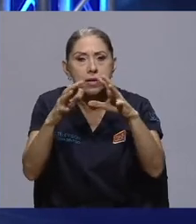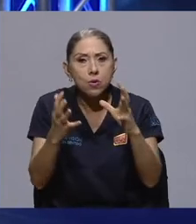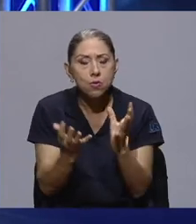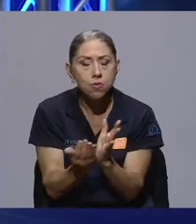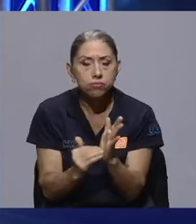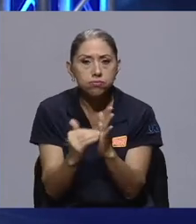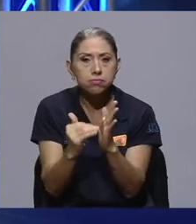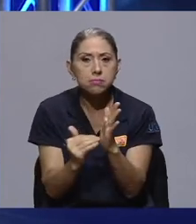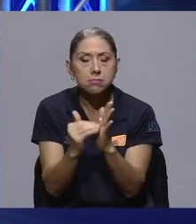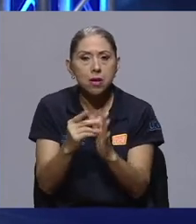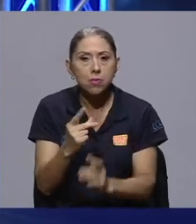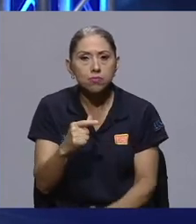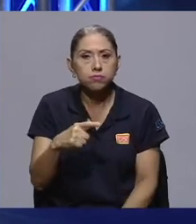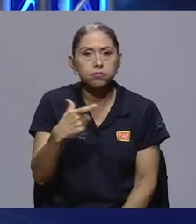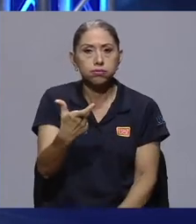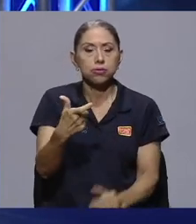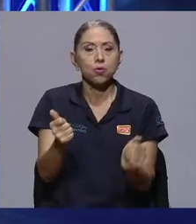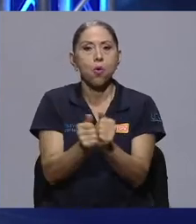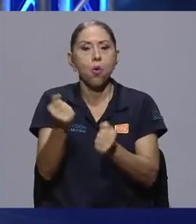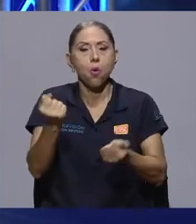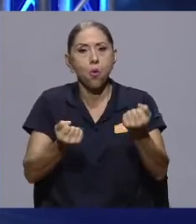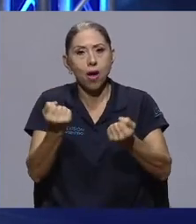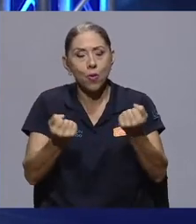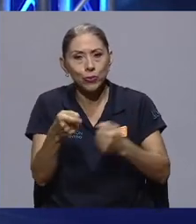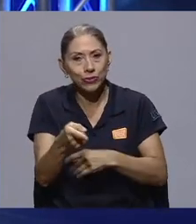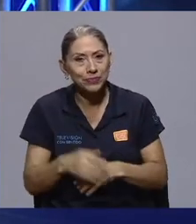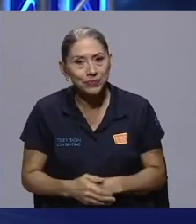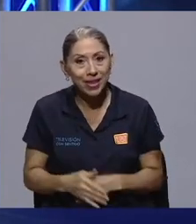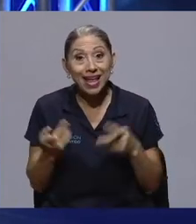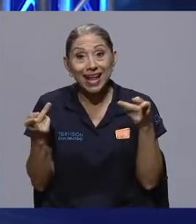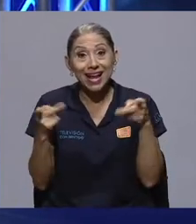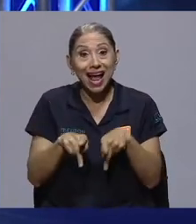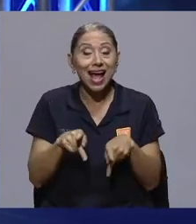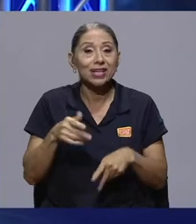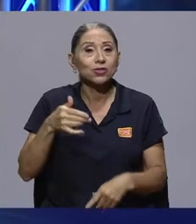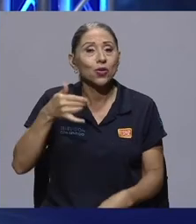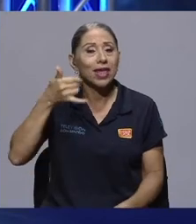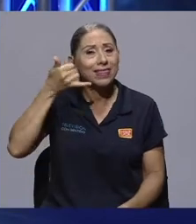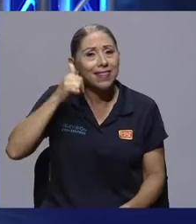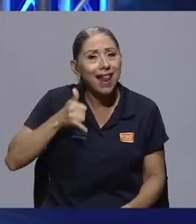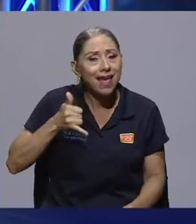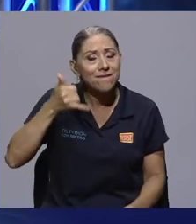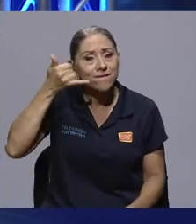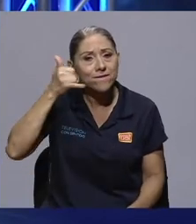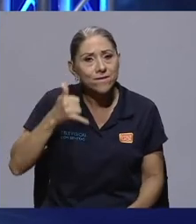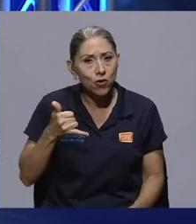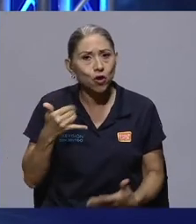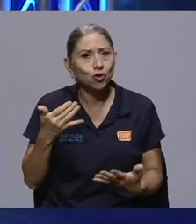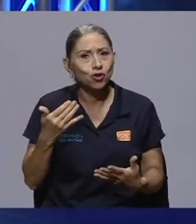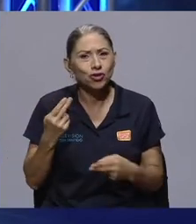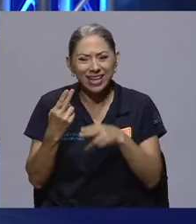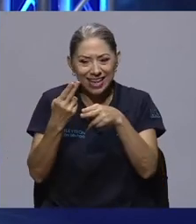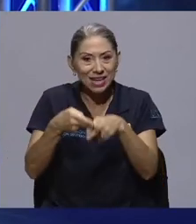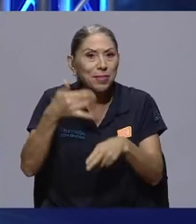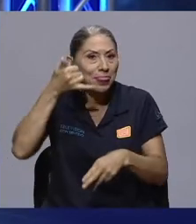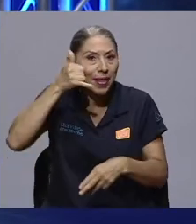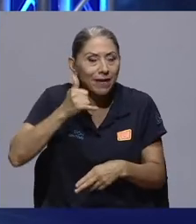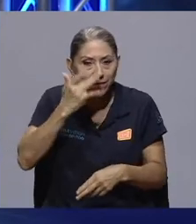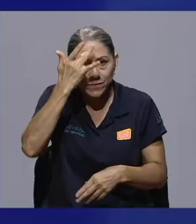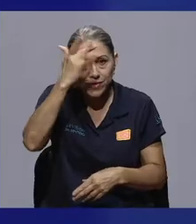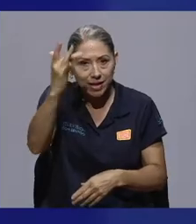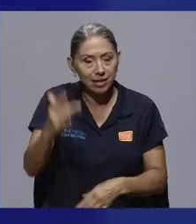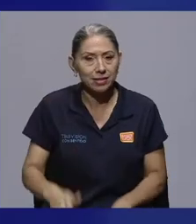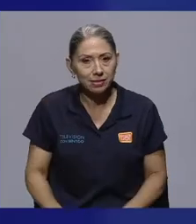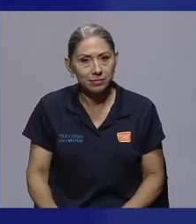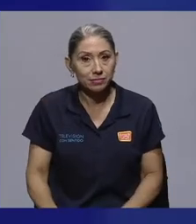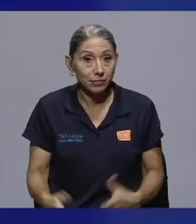con la industria automotriz. Tenemos el caso de los teléfonos que les llaman inteligentes, ¿verdad?